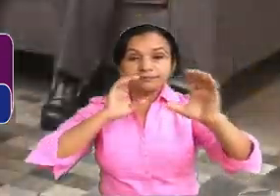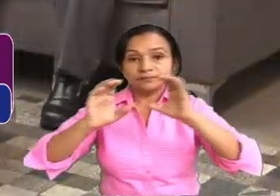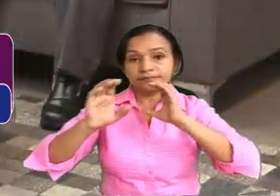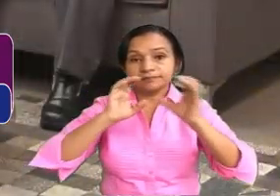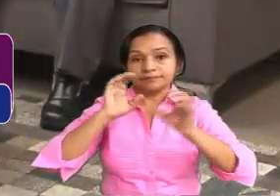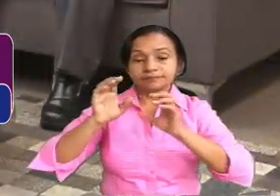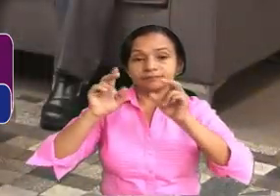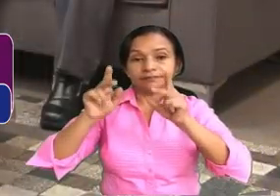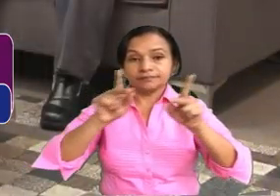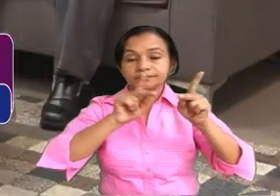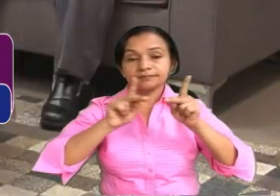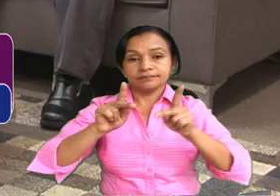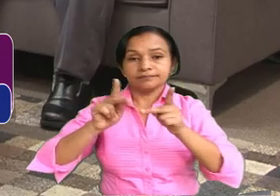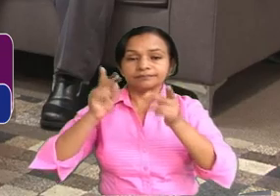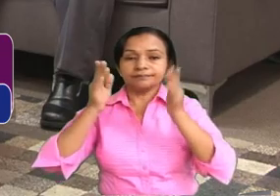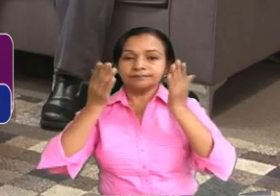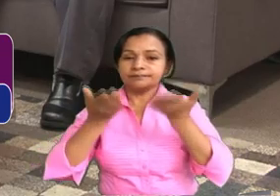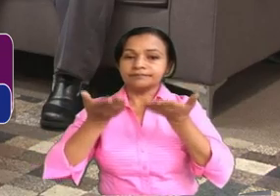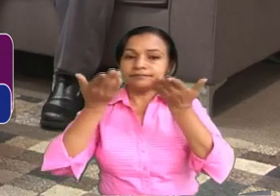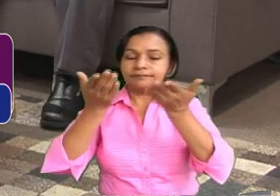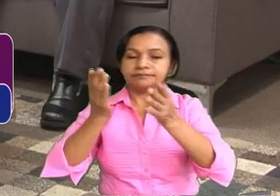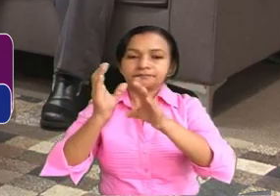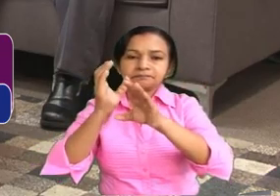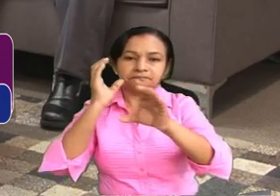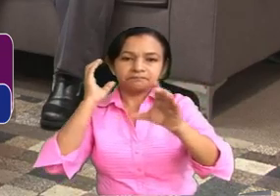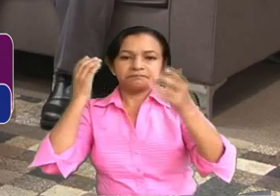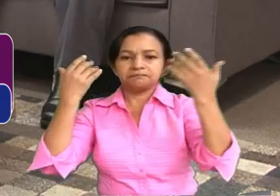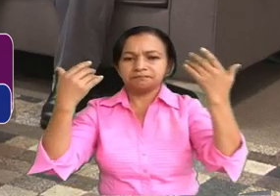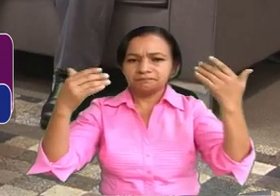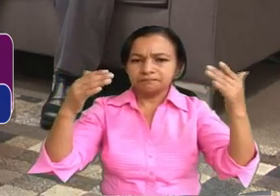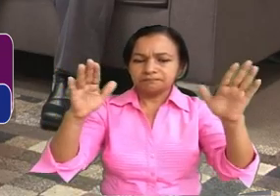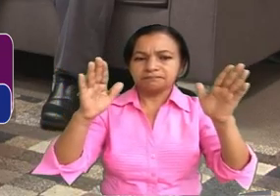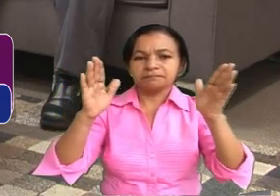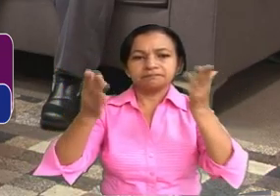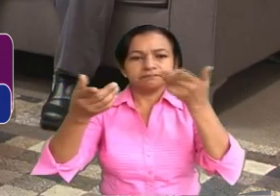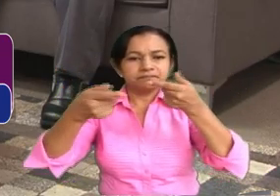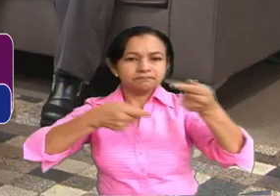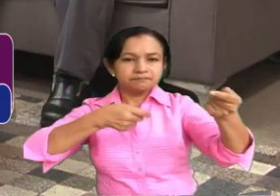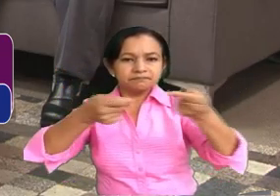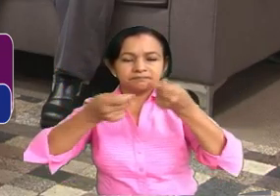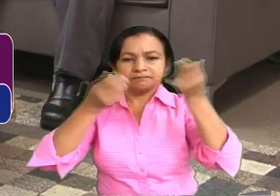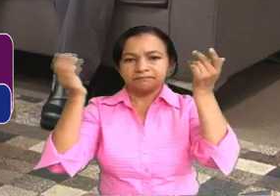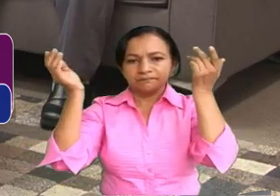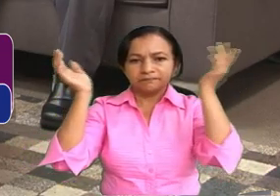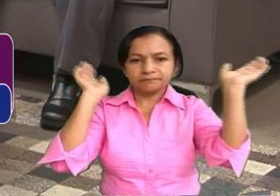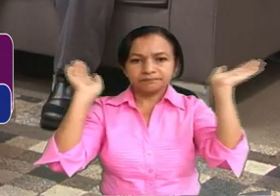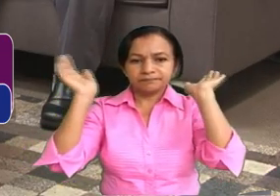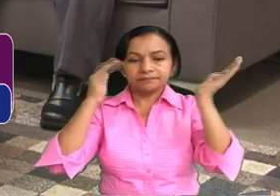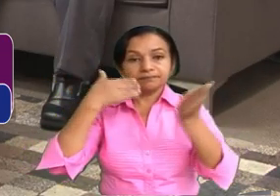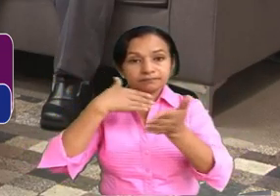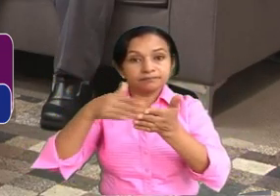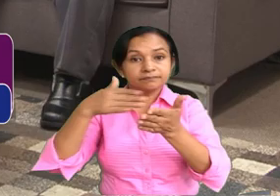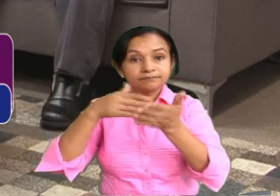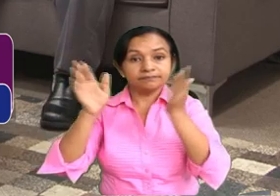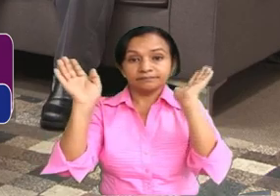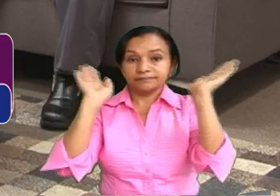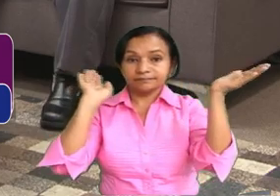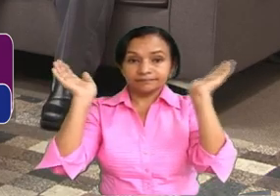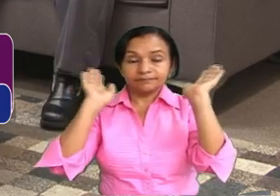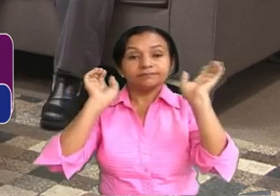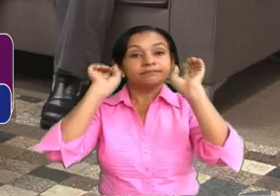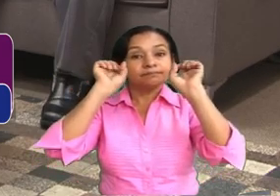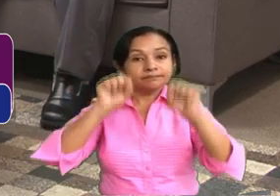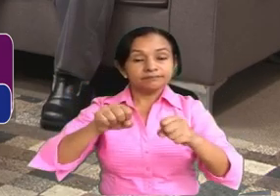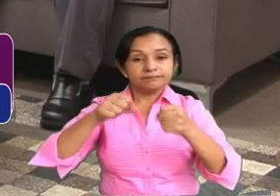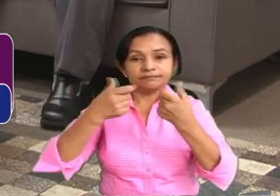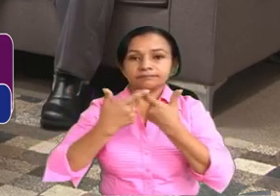de prestación de servicios, transporte de bienes, transporte de mercancía, y facilitar el comercio, que a partir de eso se logra también